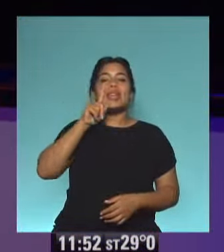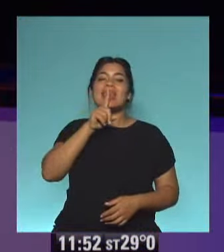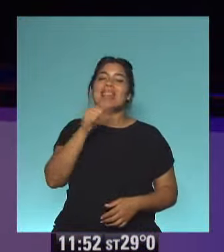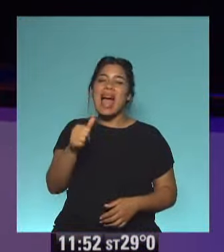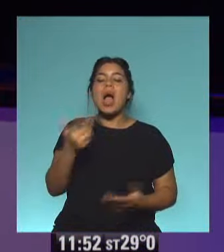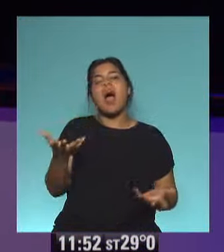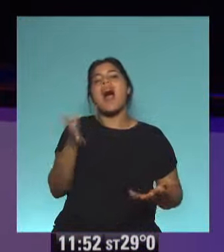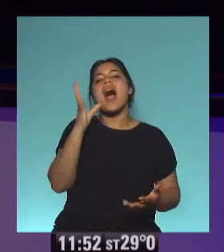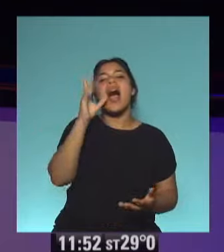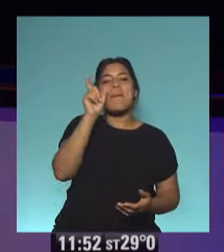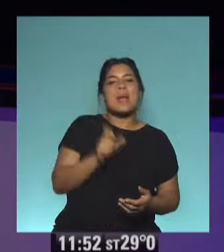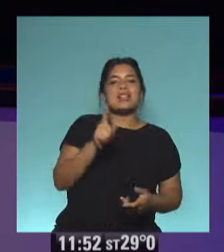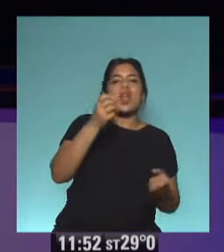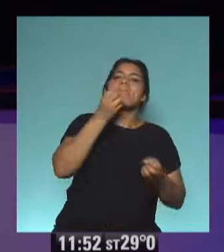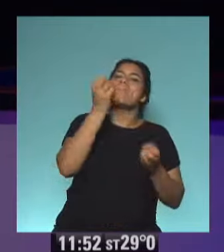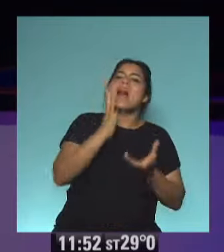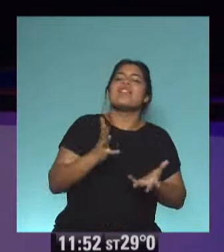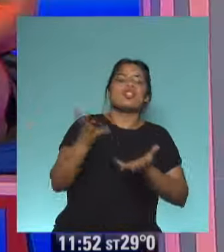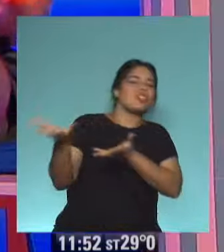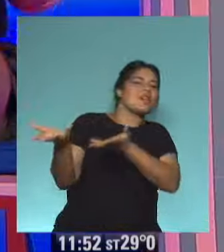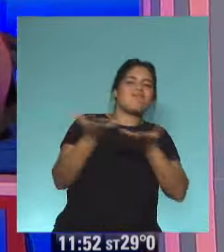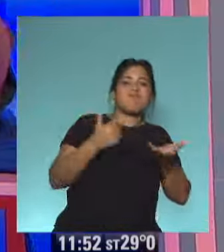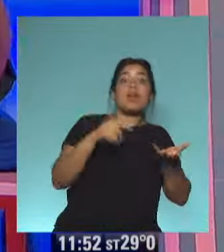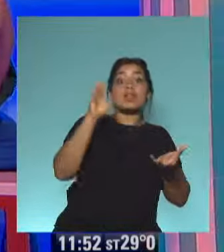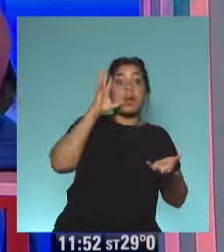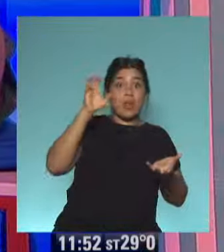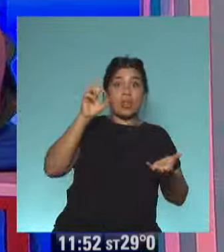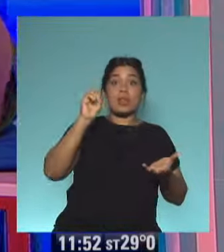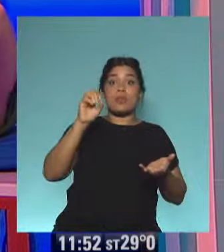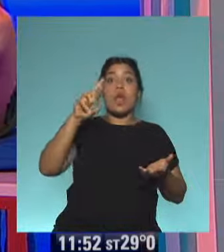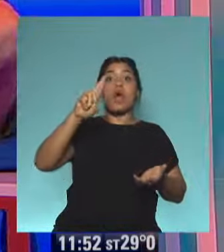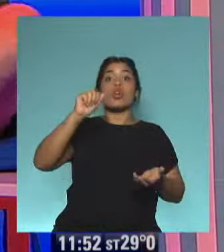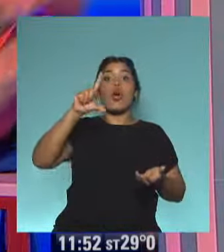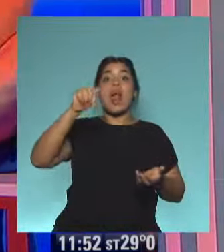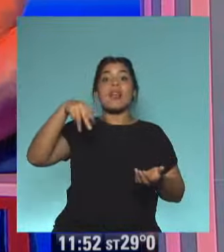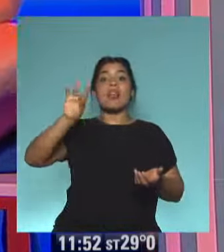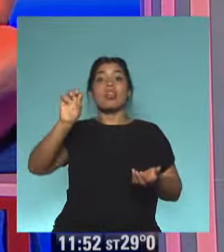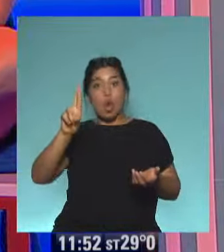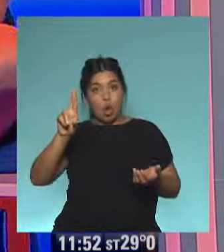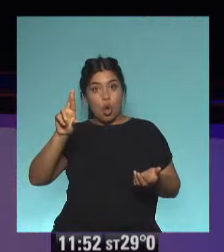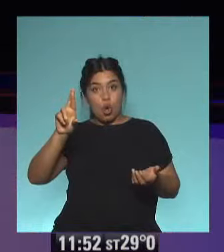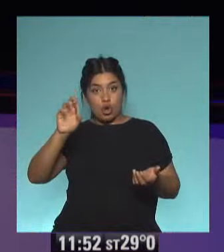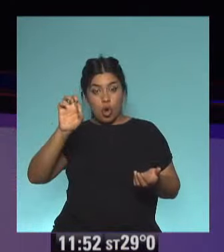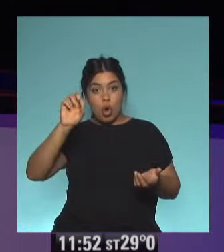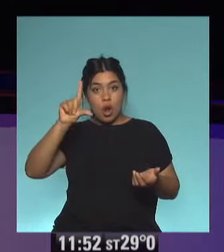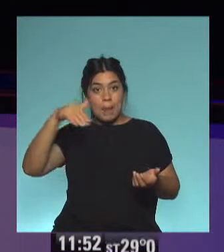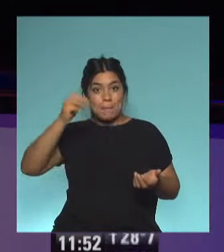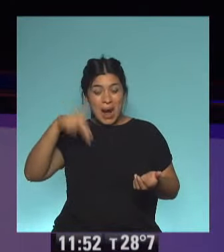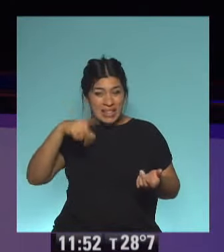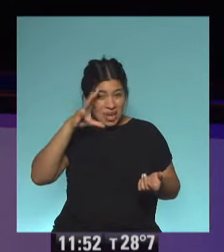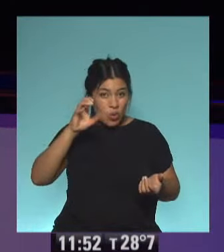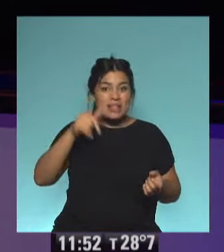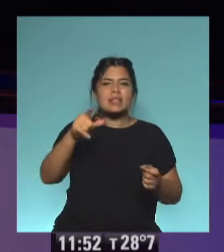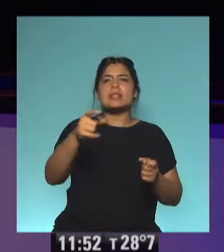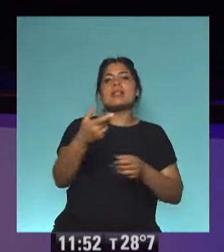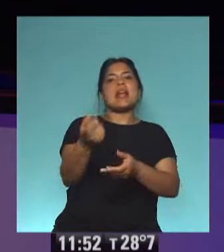alguien maravilloso que nos visitó. Un amigo que nos visitó. Rolando Goldman, ¿se acuerdan? Que nos enseñó el charango. Nos enseñó el charango. Rolando es un gran